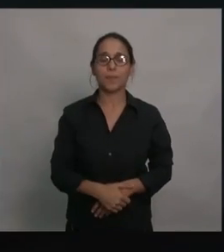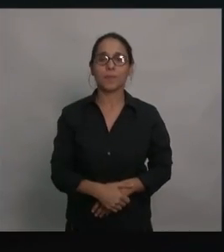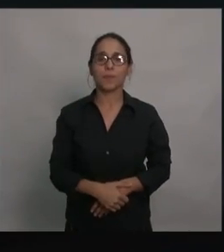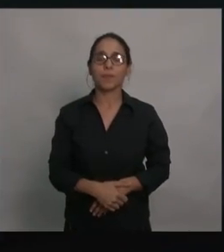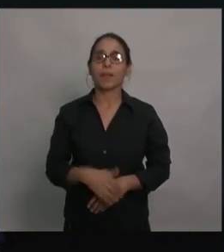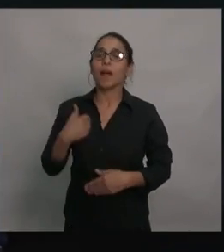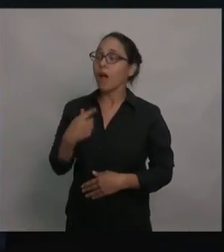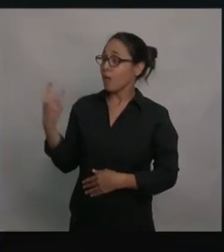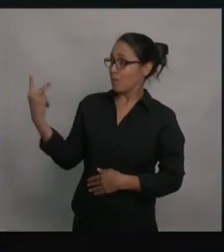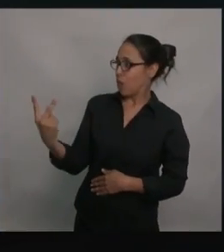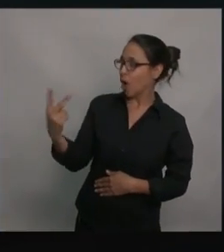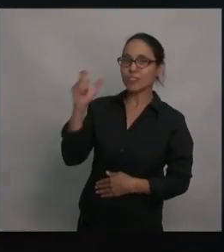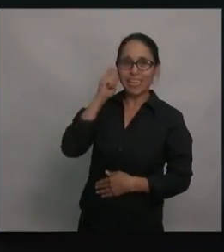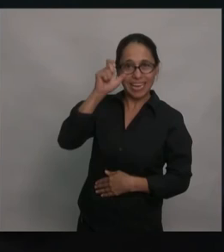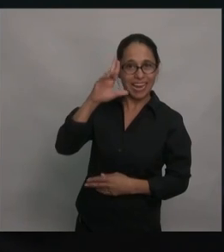Gerardo, Ramón,